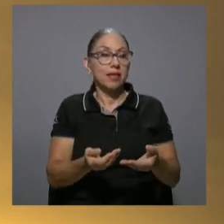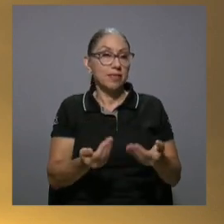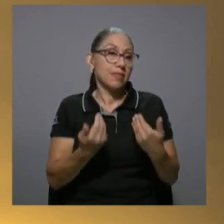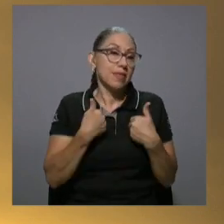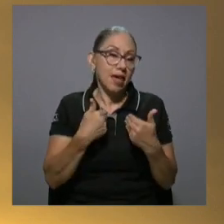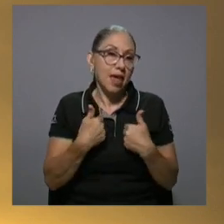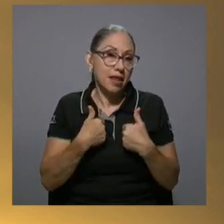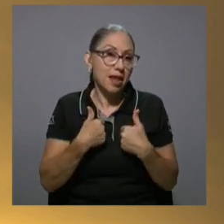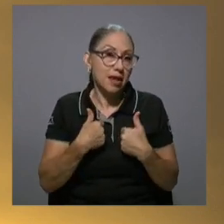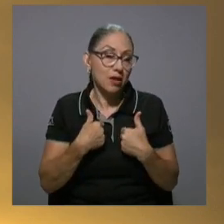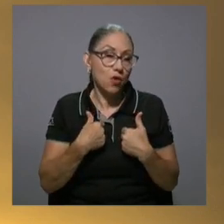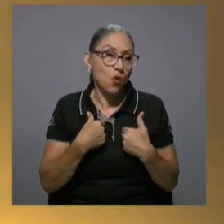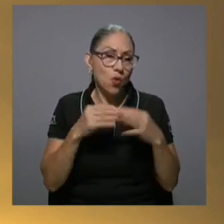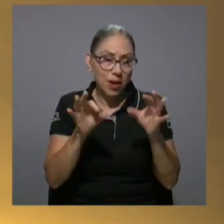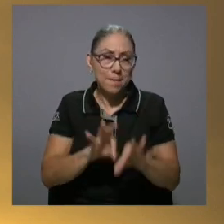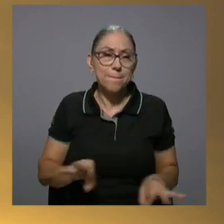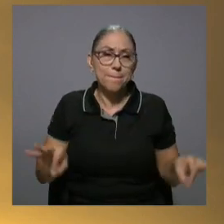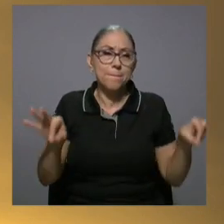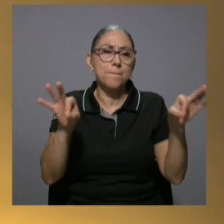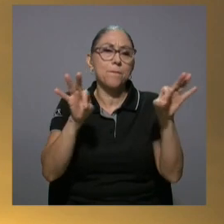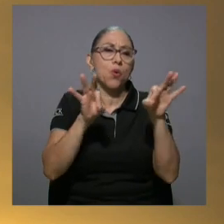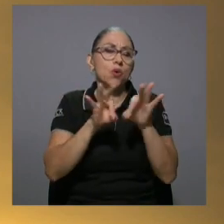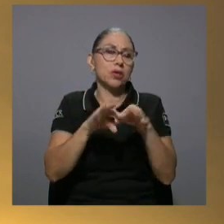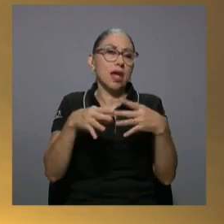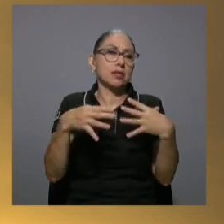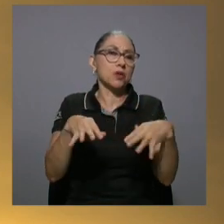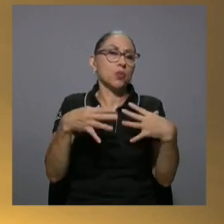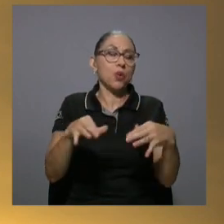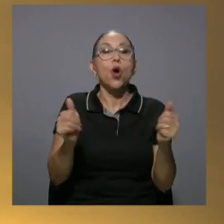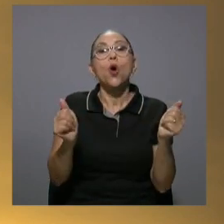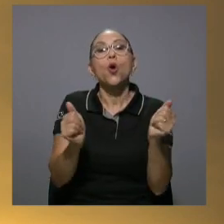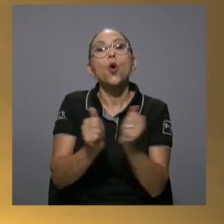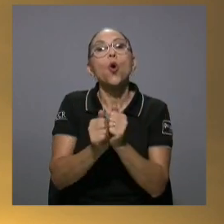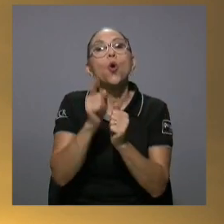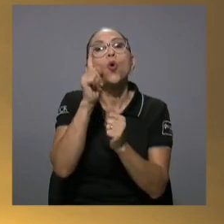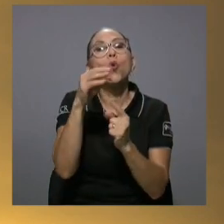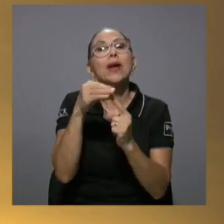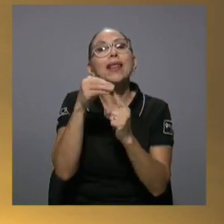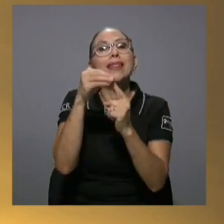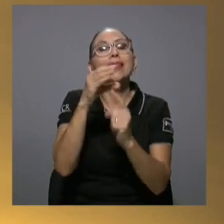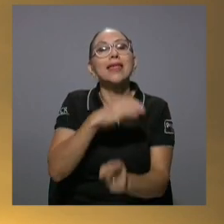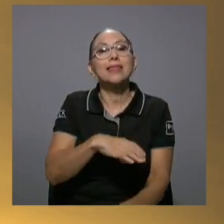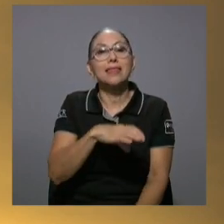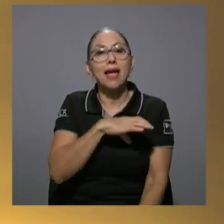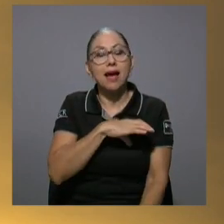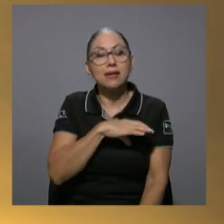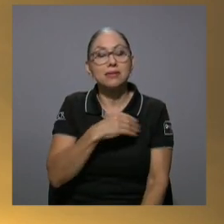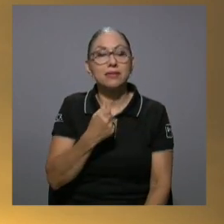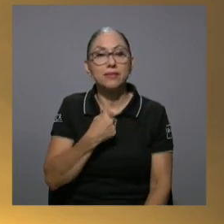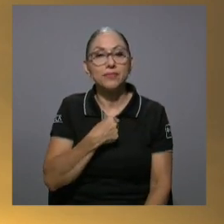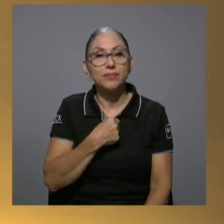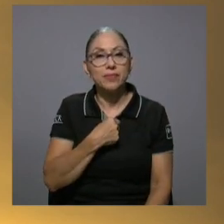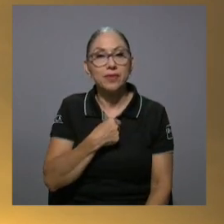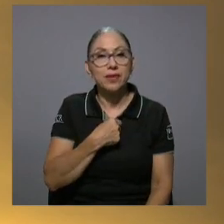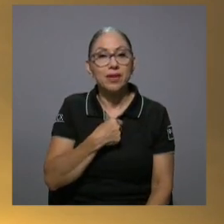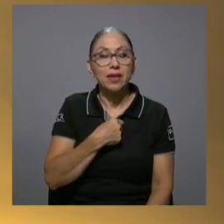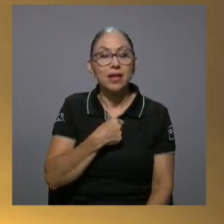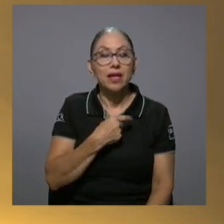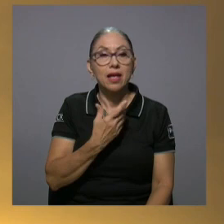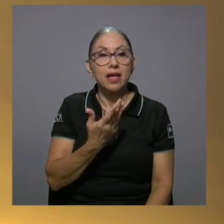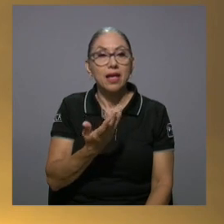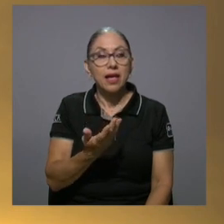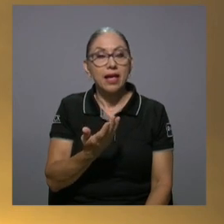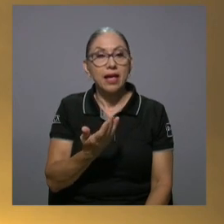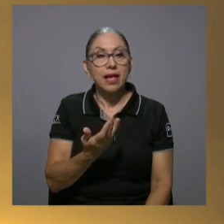tienen un peso importante, con un pequeño detalle. El hecho de que no sean las